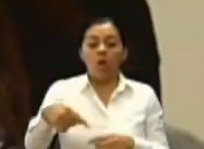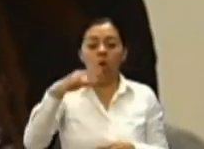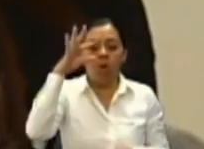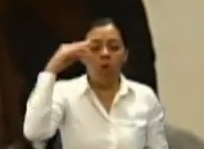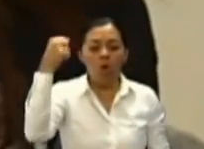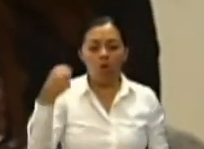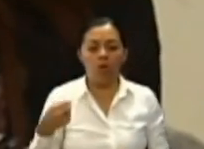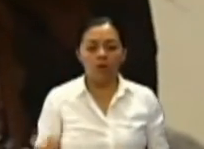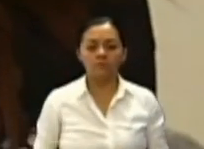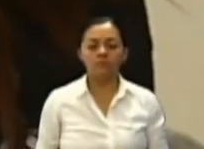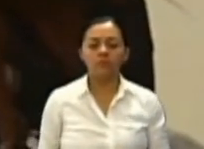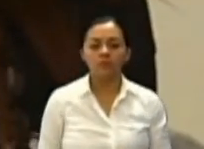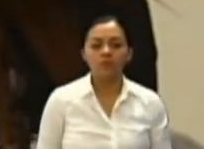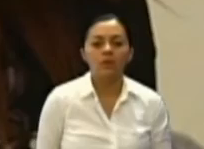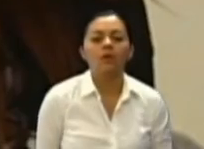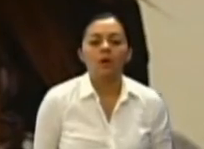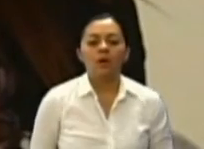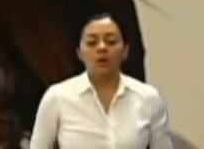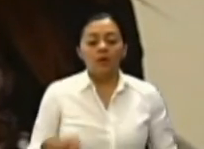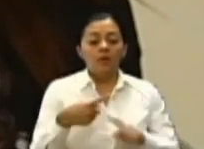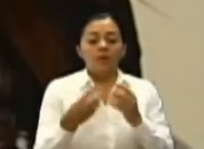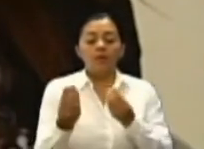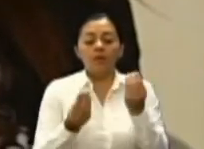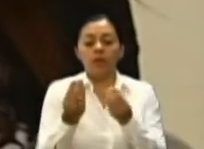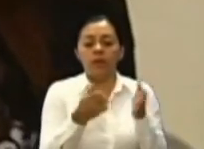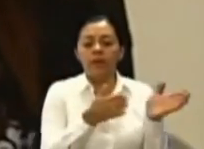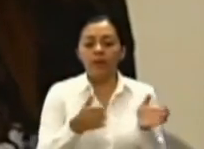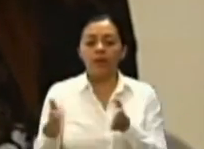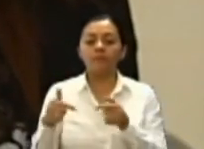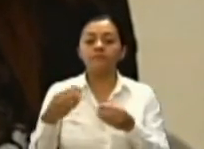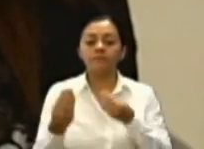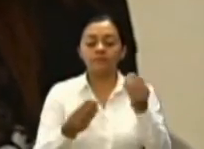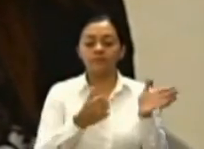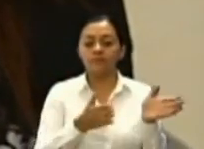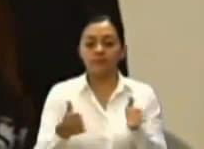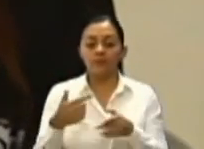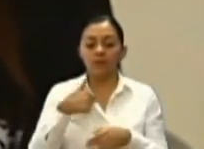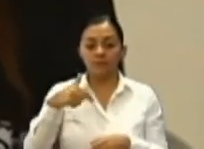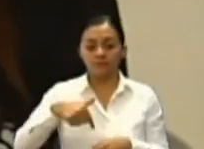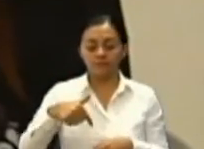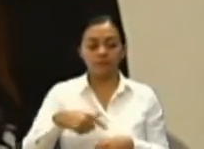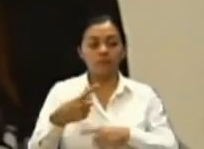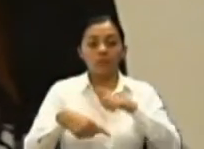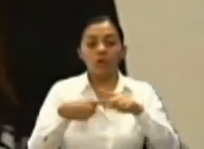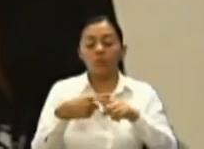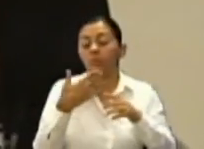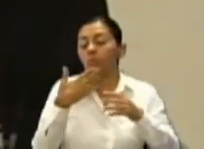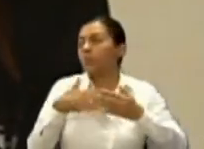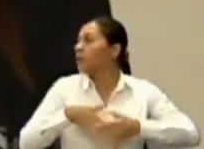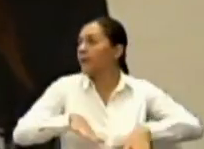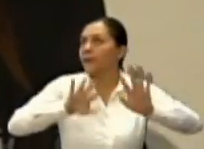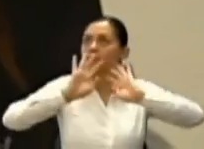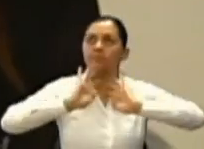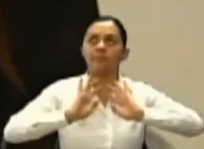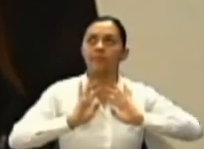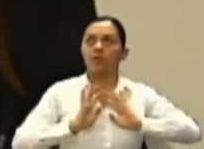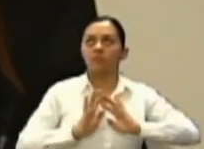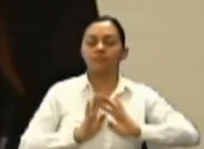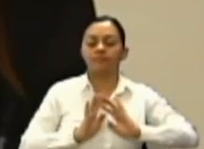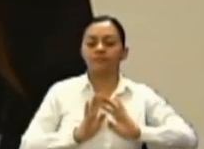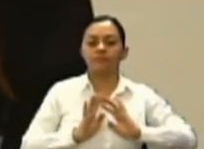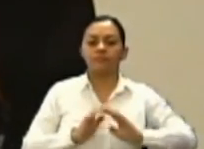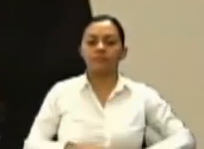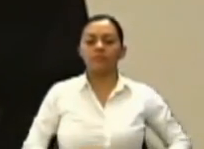de la visita a ustedes qué es lo que tienen previsto justamente a los momentos en los que pueda si es que existe la posibilidad